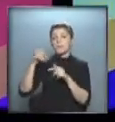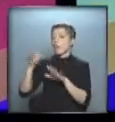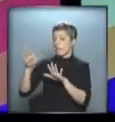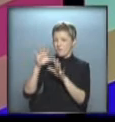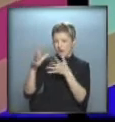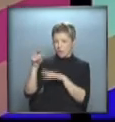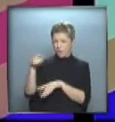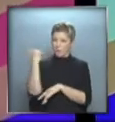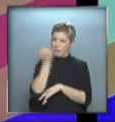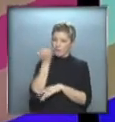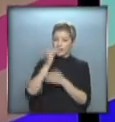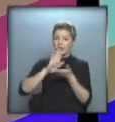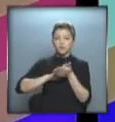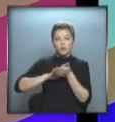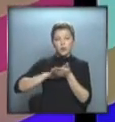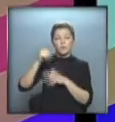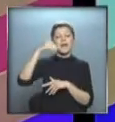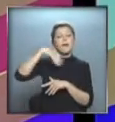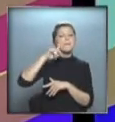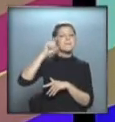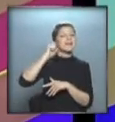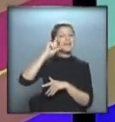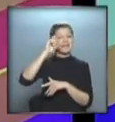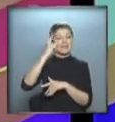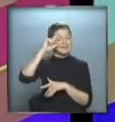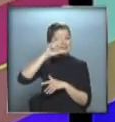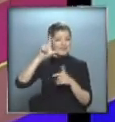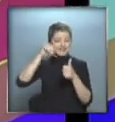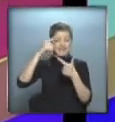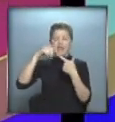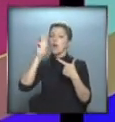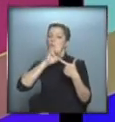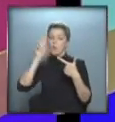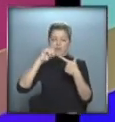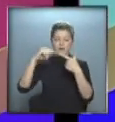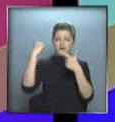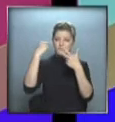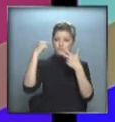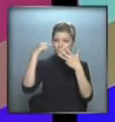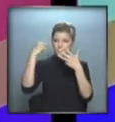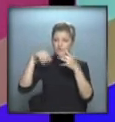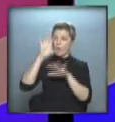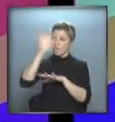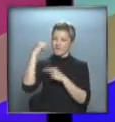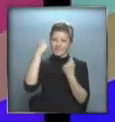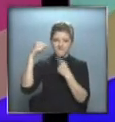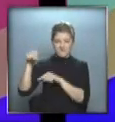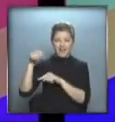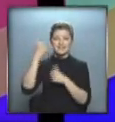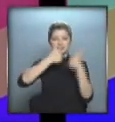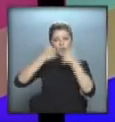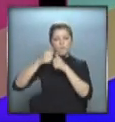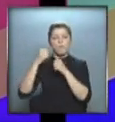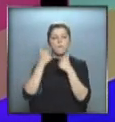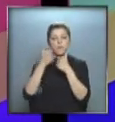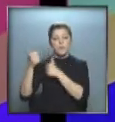vos. Ha hecho una gran elección Miguel, está haciendo una gran elección la Coneja Baldassi, otra gran elección Alfredo De Angelis. En San Juan